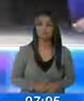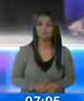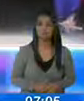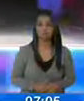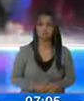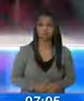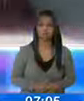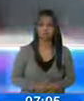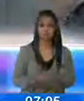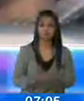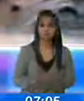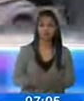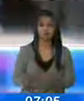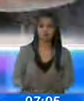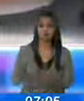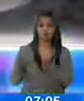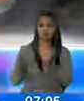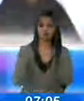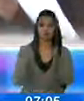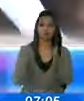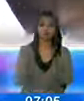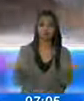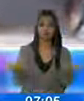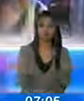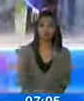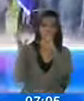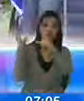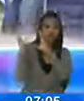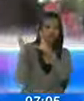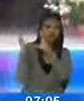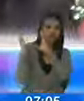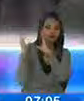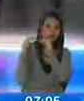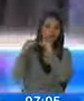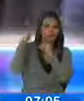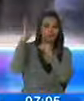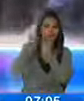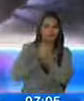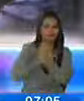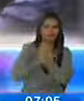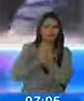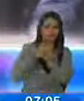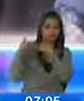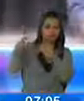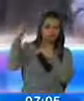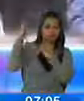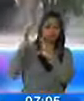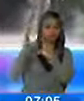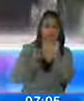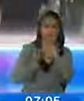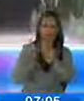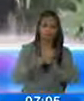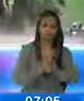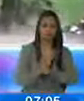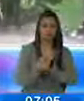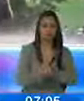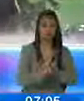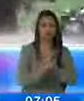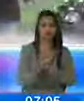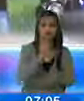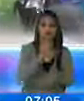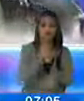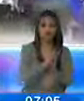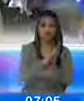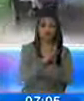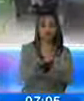Los féretros de los pequeños soñadores fueron llevados en hombros por los que más los querían, acompañados de la multitud durante 2 horas de caminata